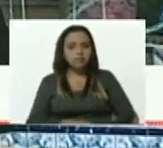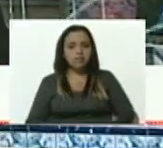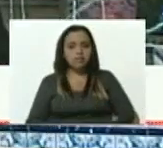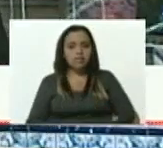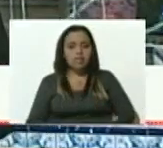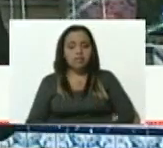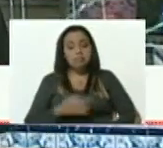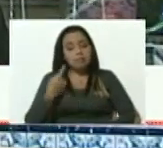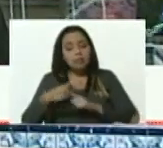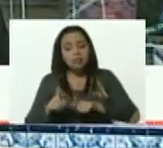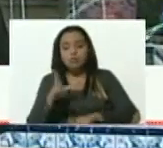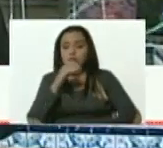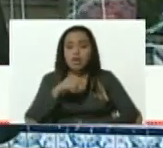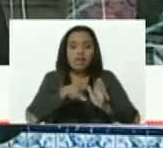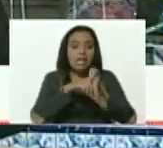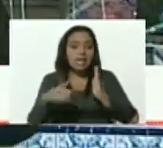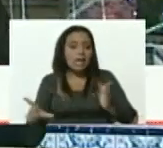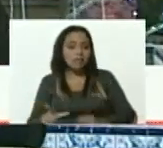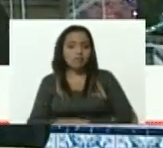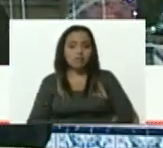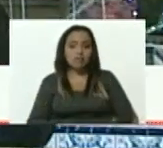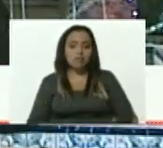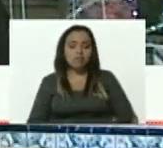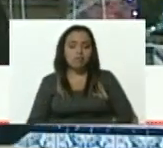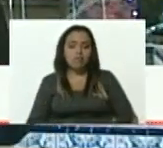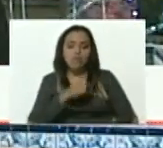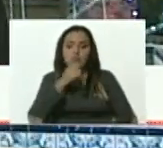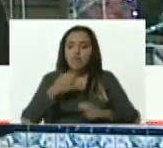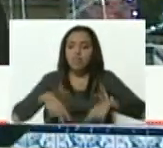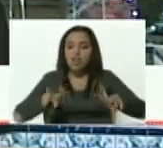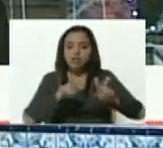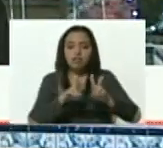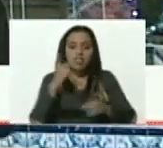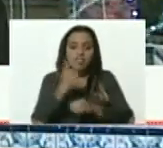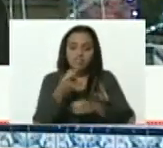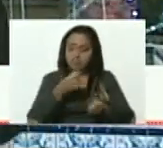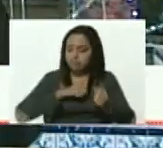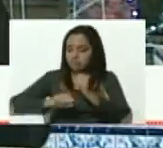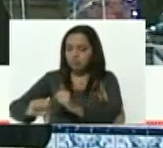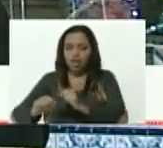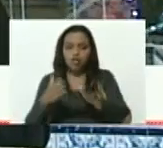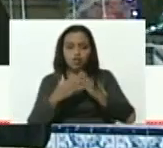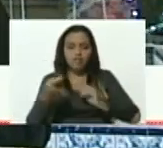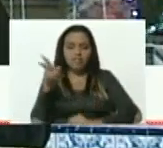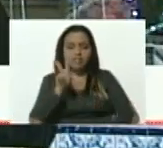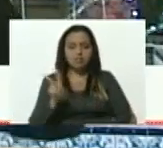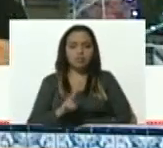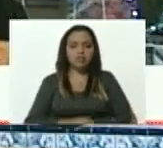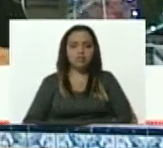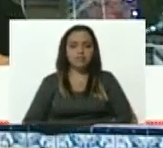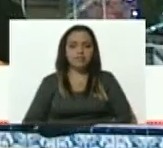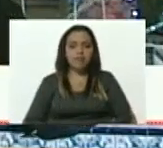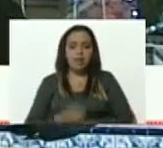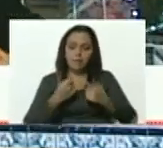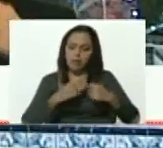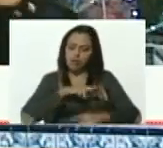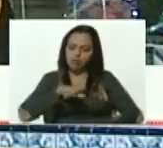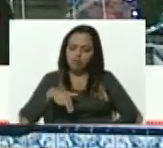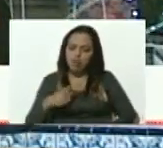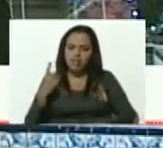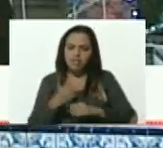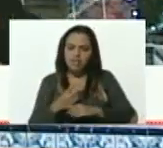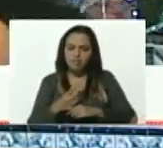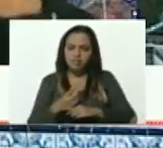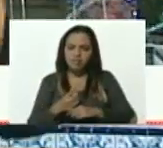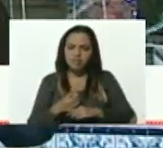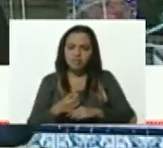Criminal, ilegal, inmoral, repudiado y rechazado por toda Venezuela. Pero nosotros tenemos que ir encima